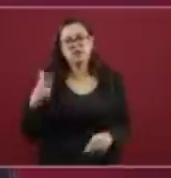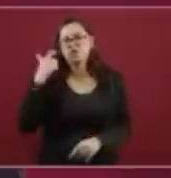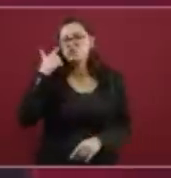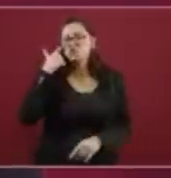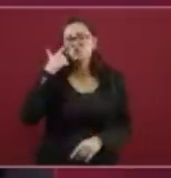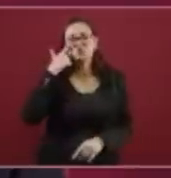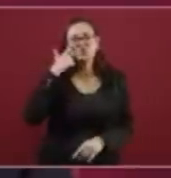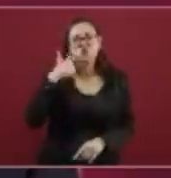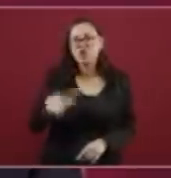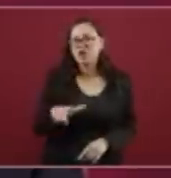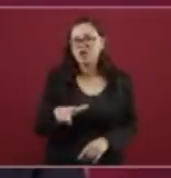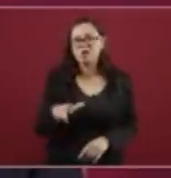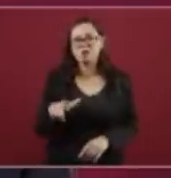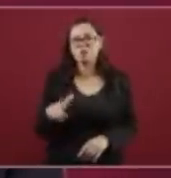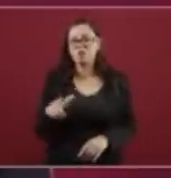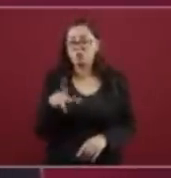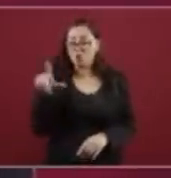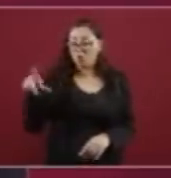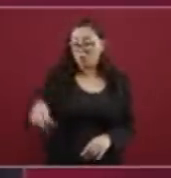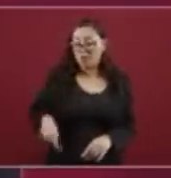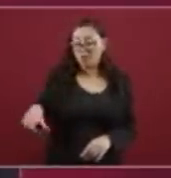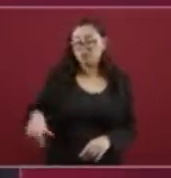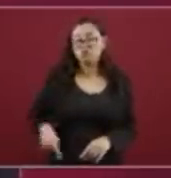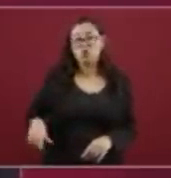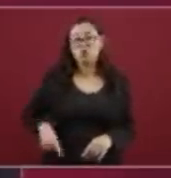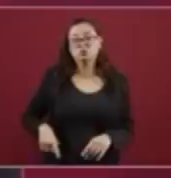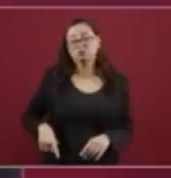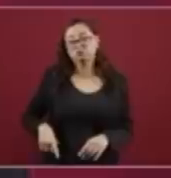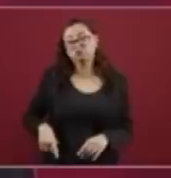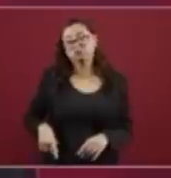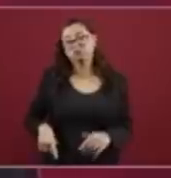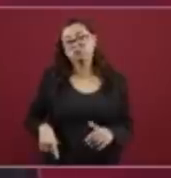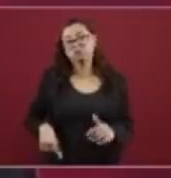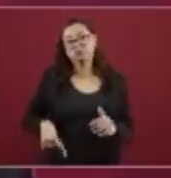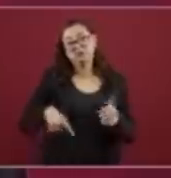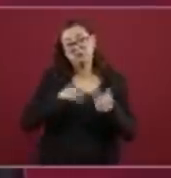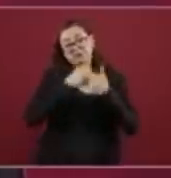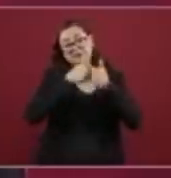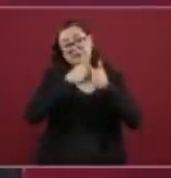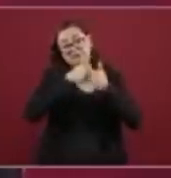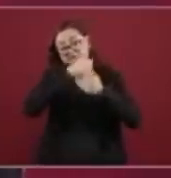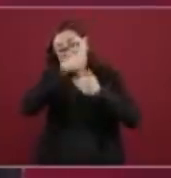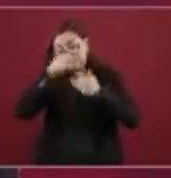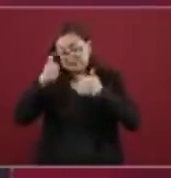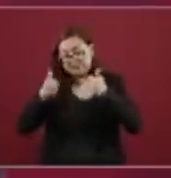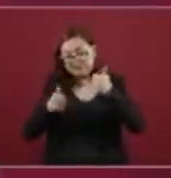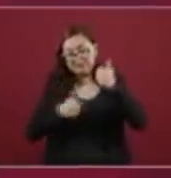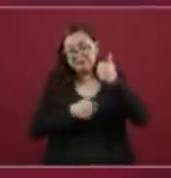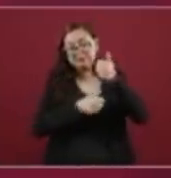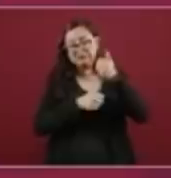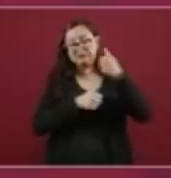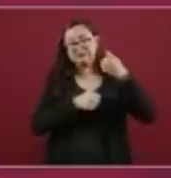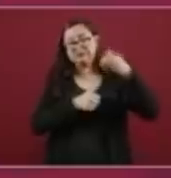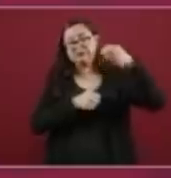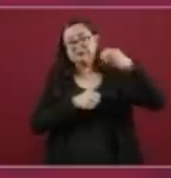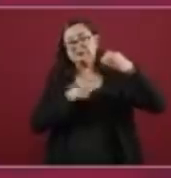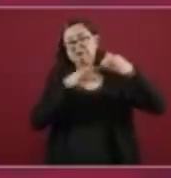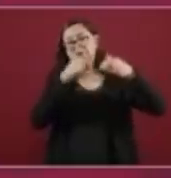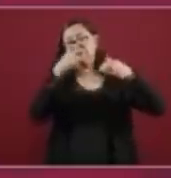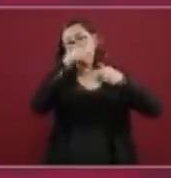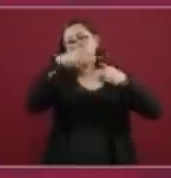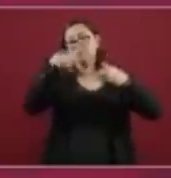en un comité al servicio de una banda de